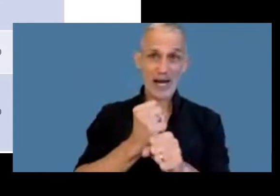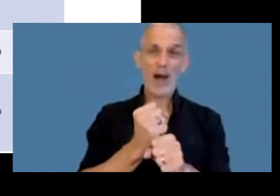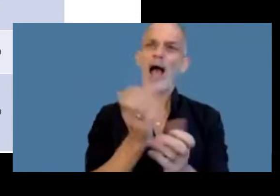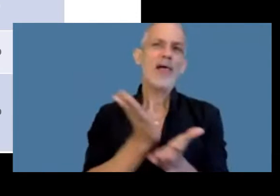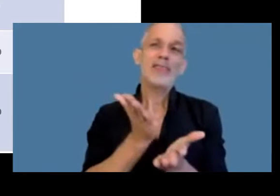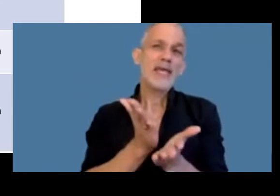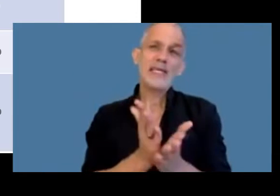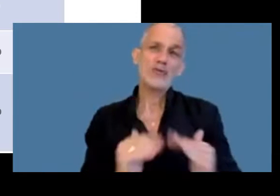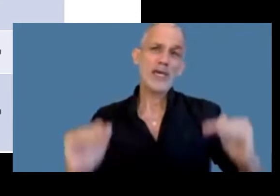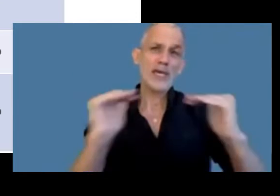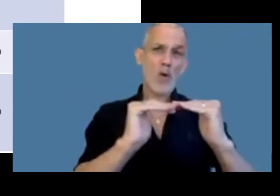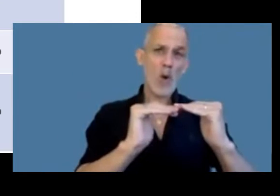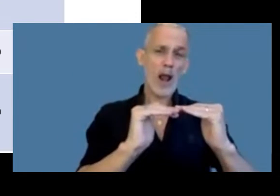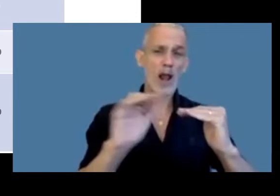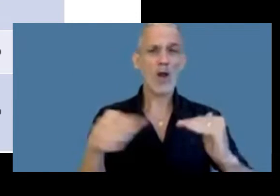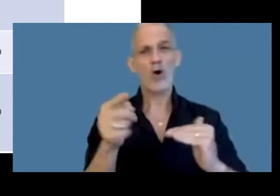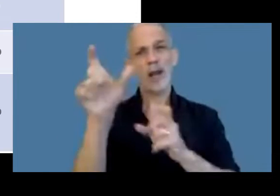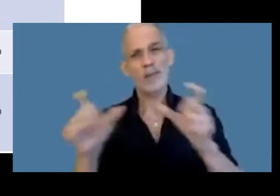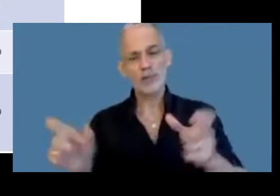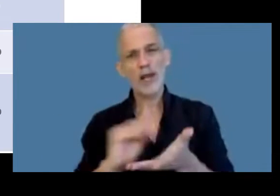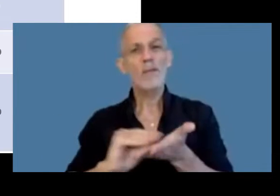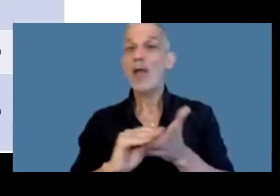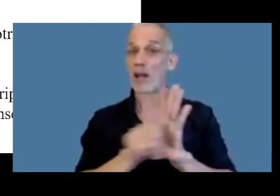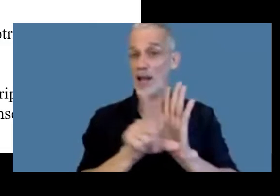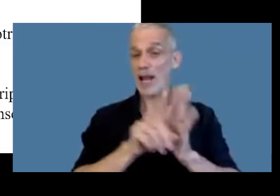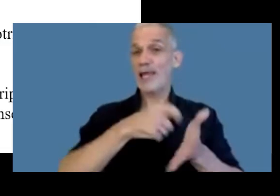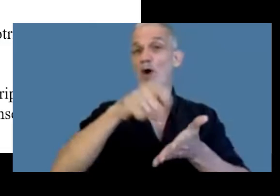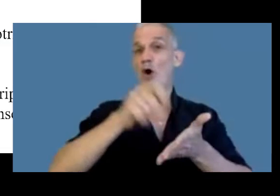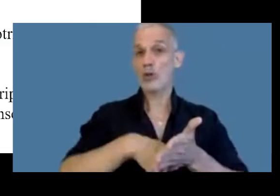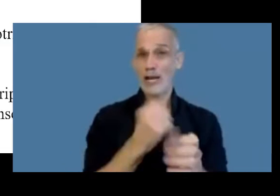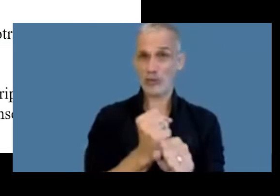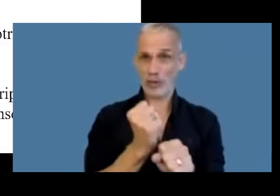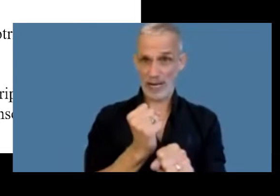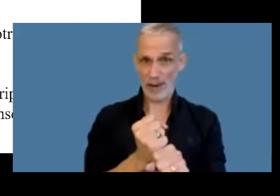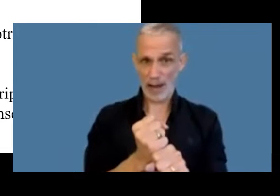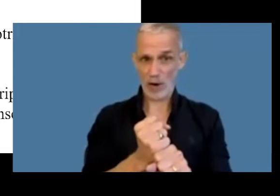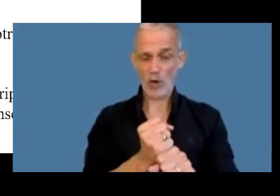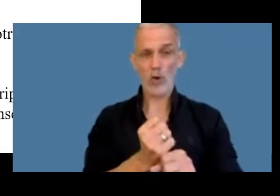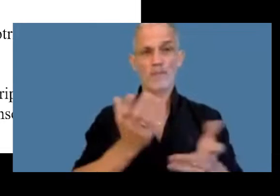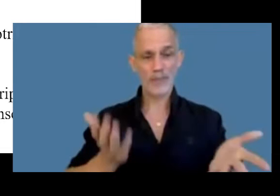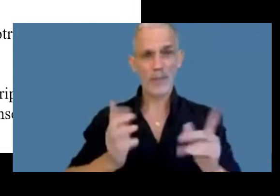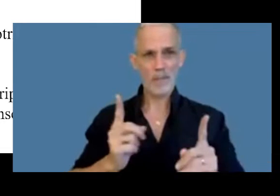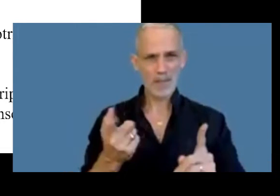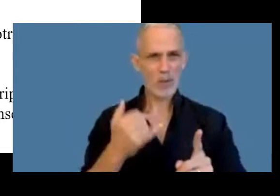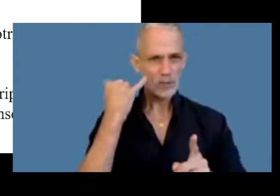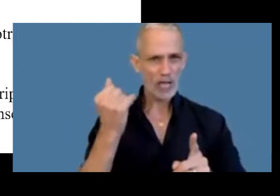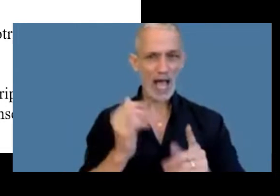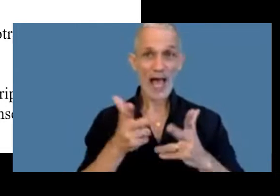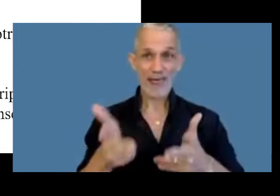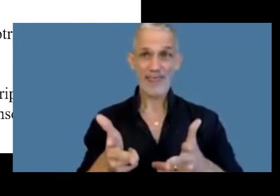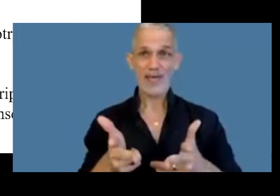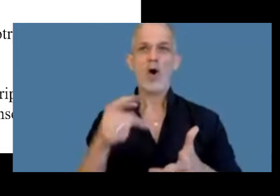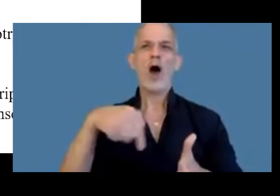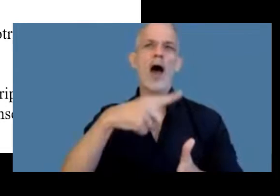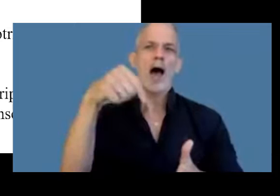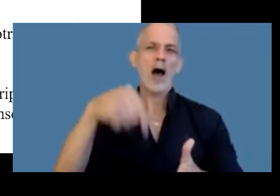derechos que cualquier empleado de la Ley de Contratos de Trabajo. Dicho esto, nos encontramos